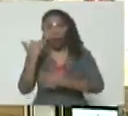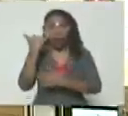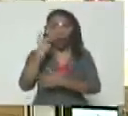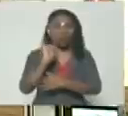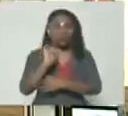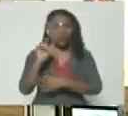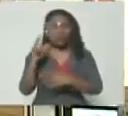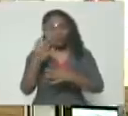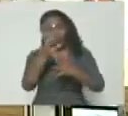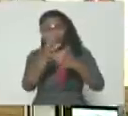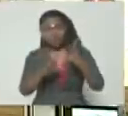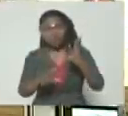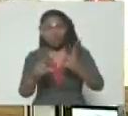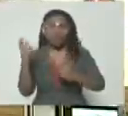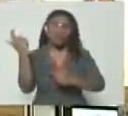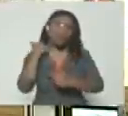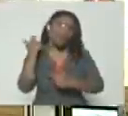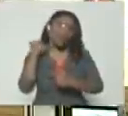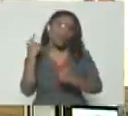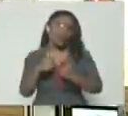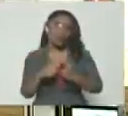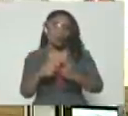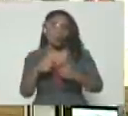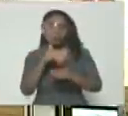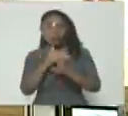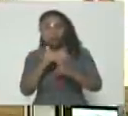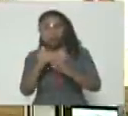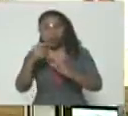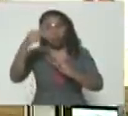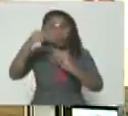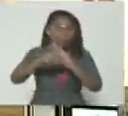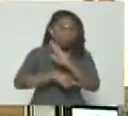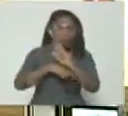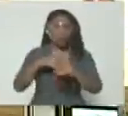es la categoría de añejos, extrañejos y ultrañejos,